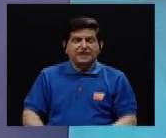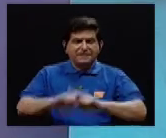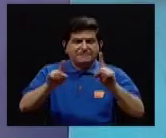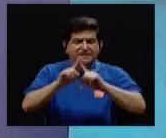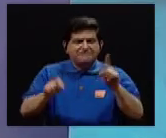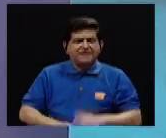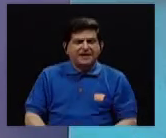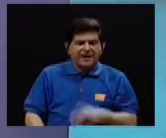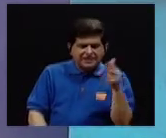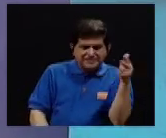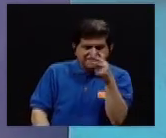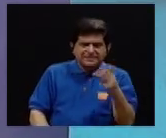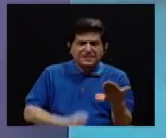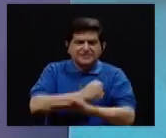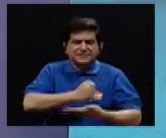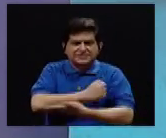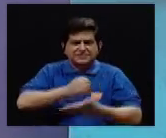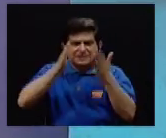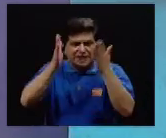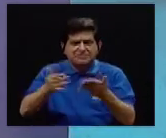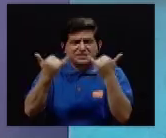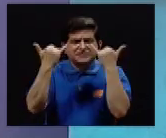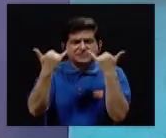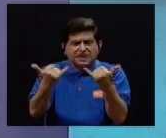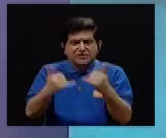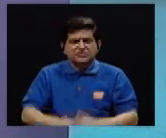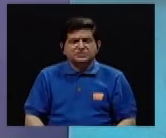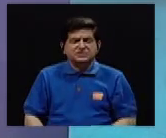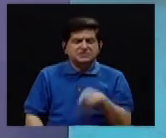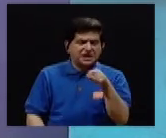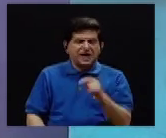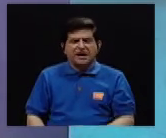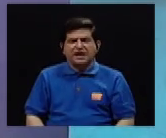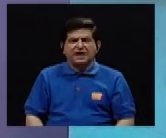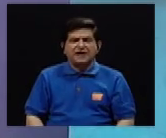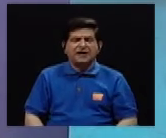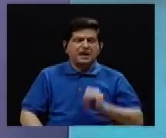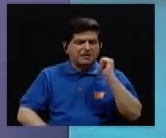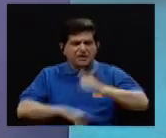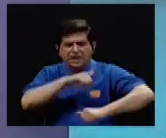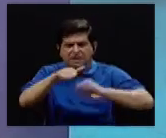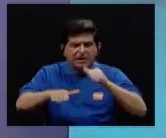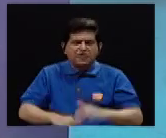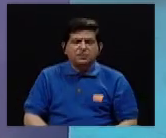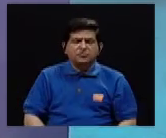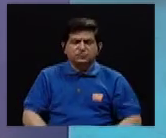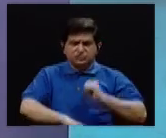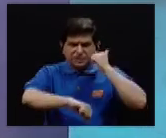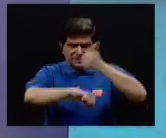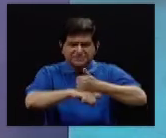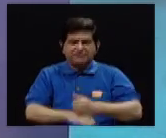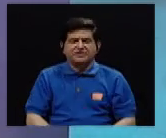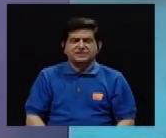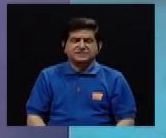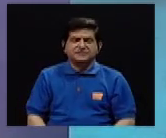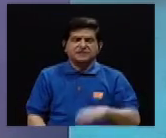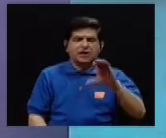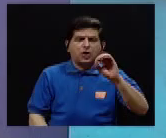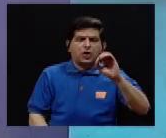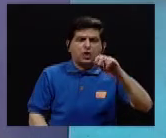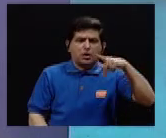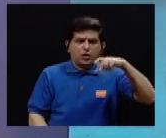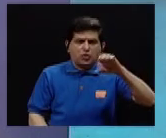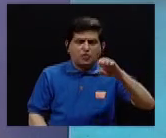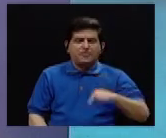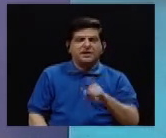las imágenes de los campesinos que ya han pasado por la lucha y que han creado Copesilencio, y que recuerdan cómo fue la